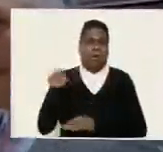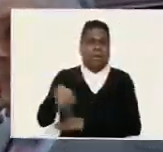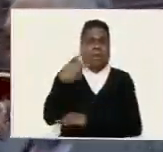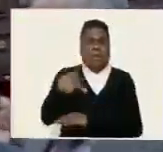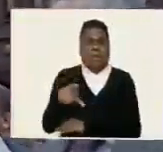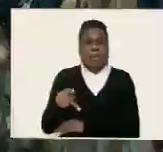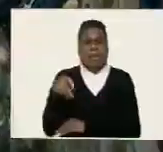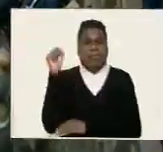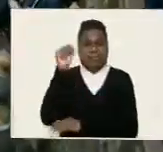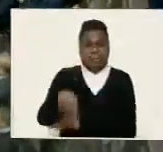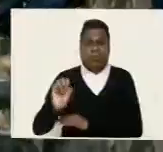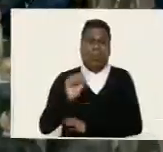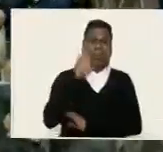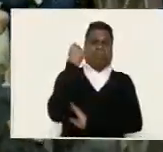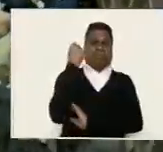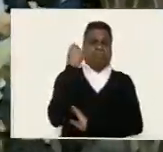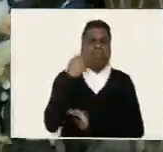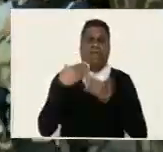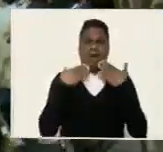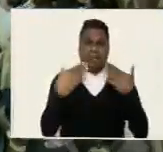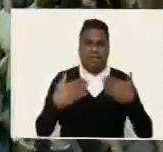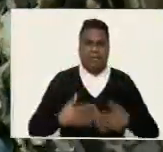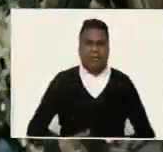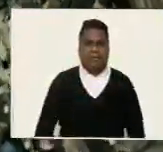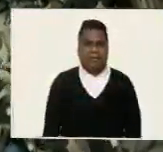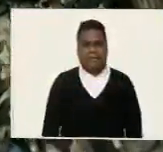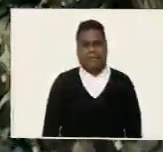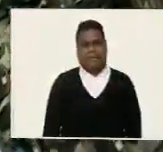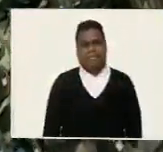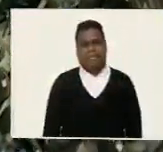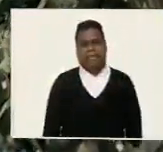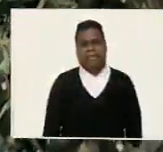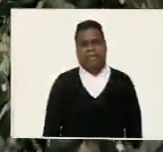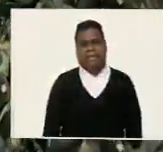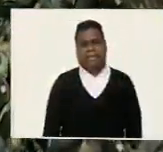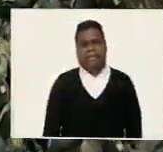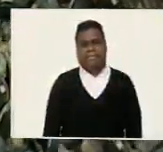seguiremos venciendo. Muchas gracias.